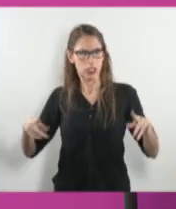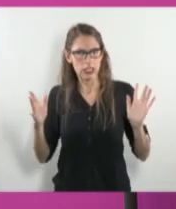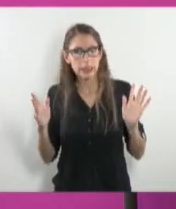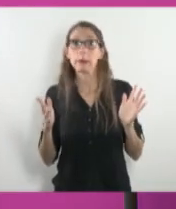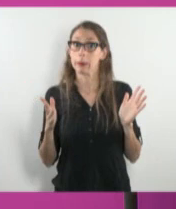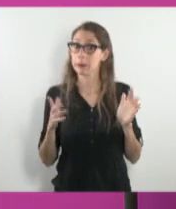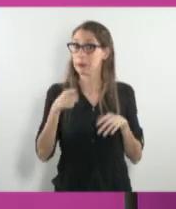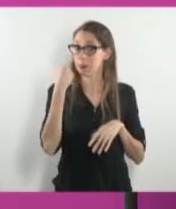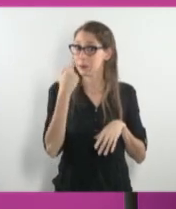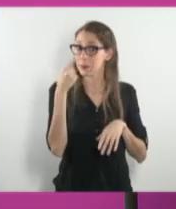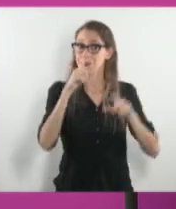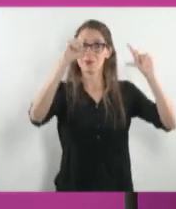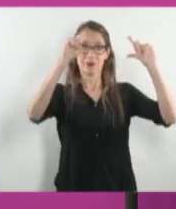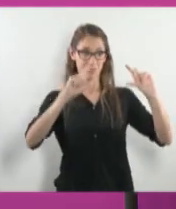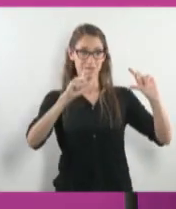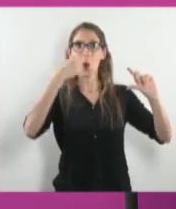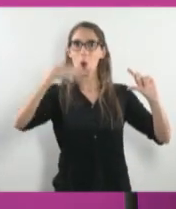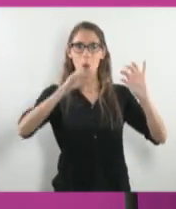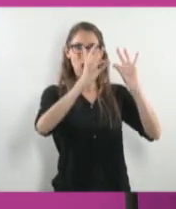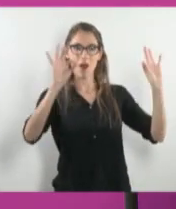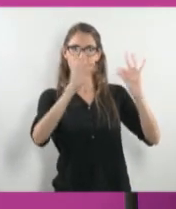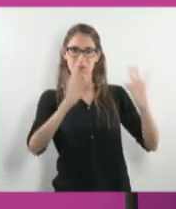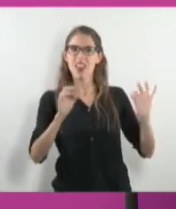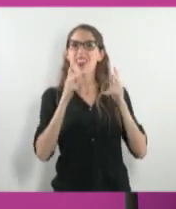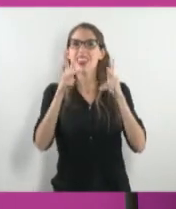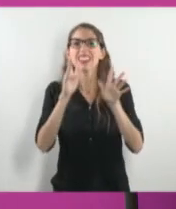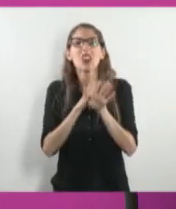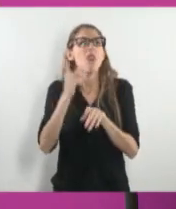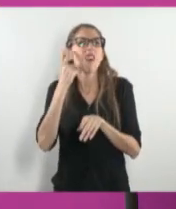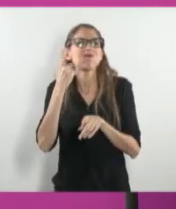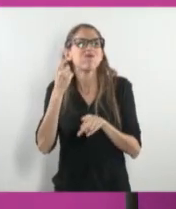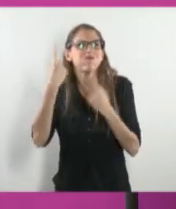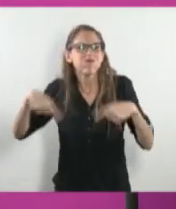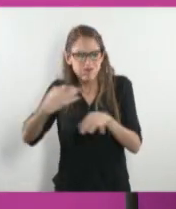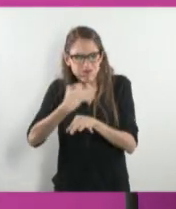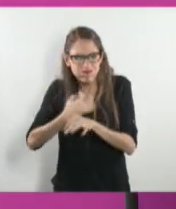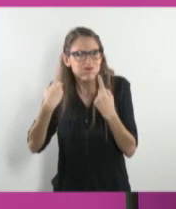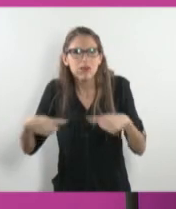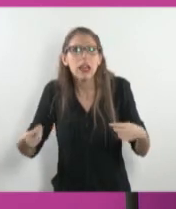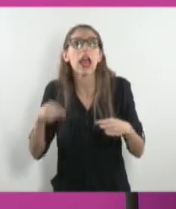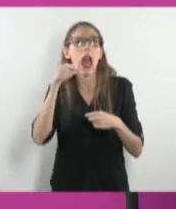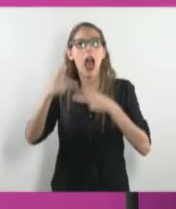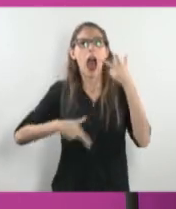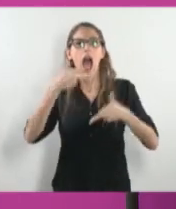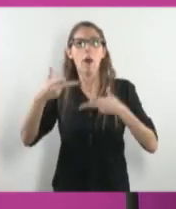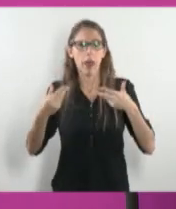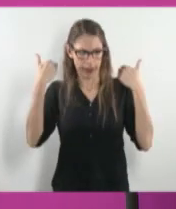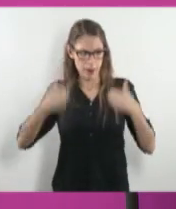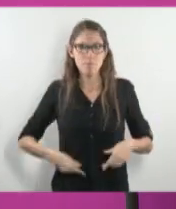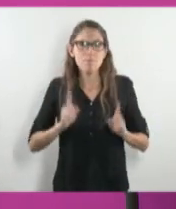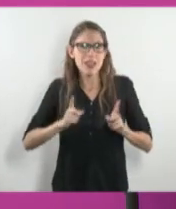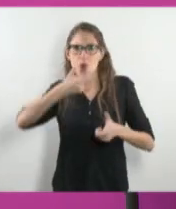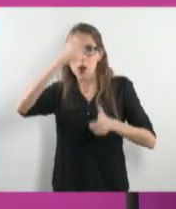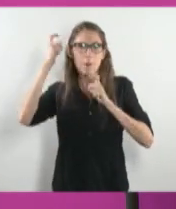esta enseñanza, ¿no?, como esta máxima, podemos decir. Y acá está hablando de Fierro puntualmente, su propia experiencia